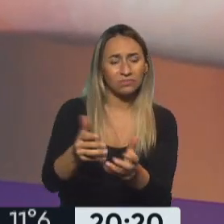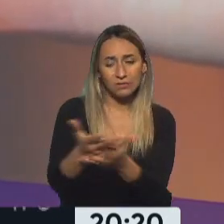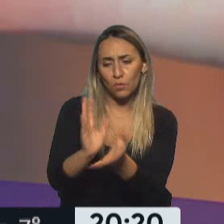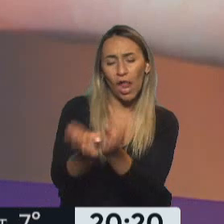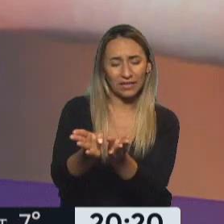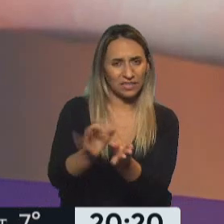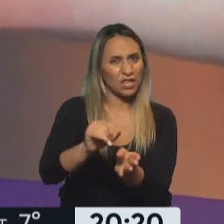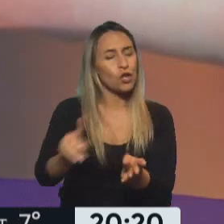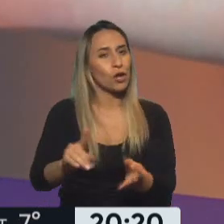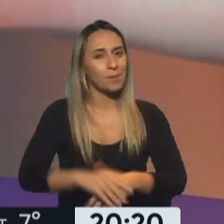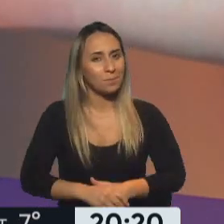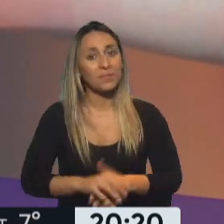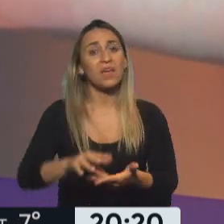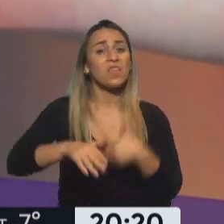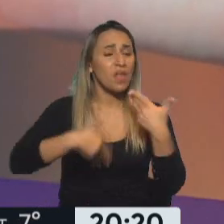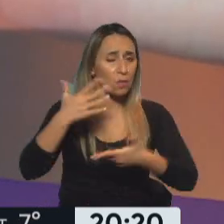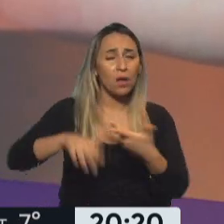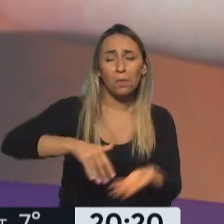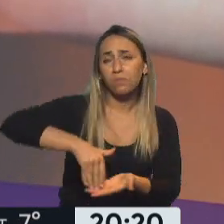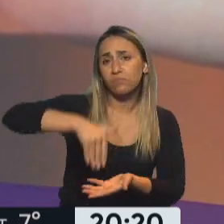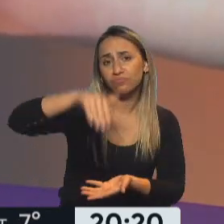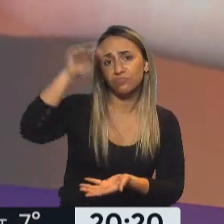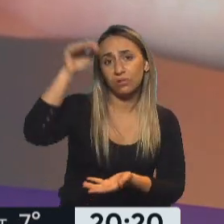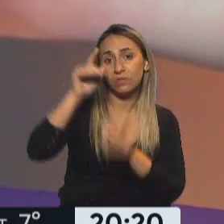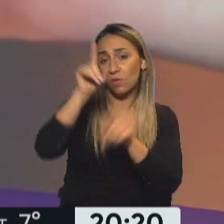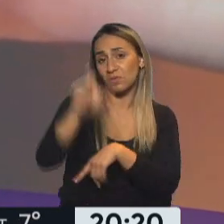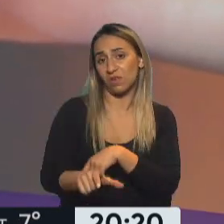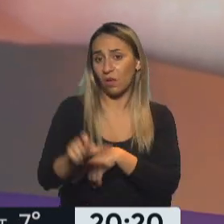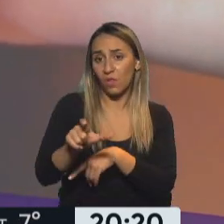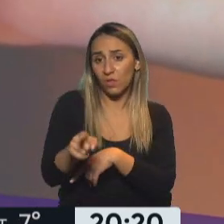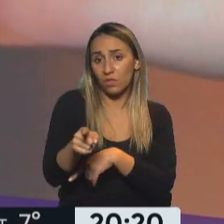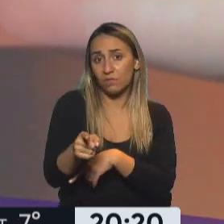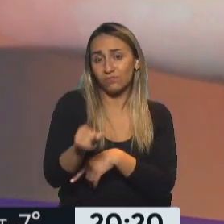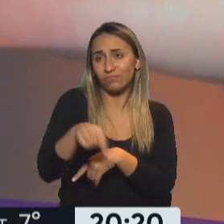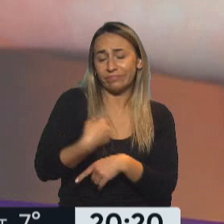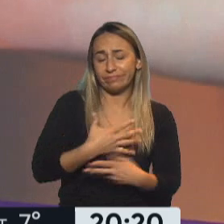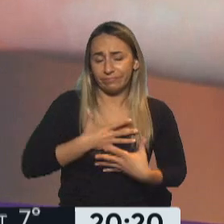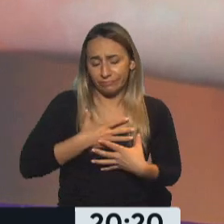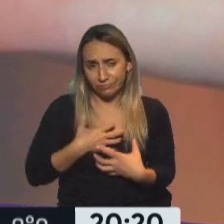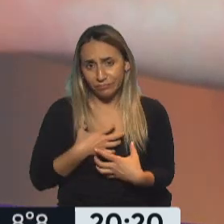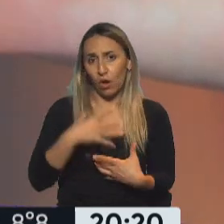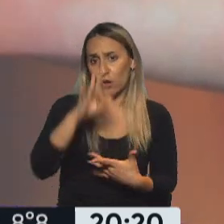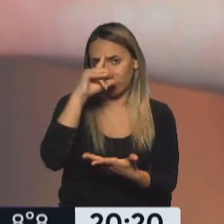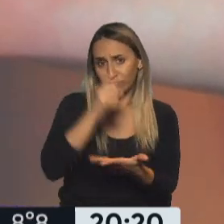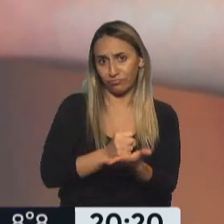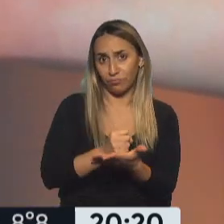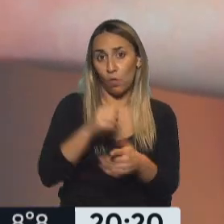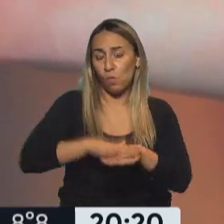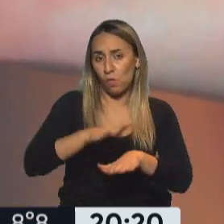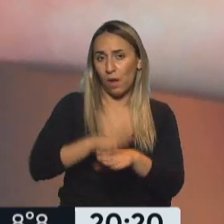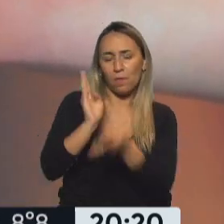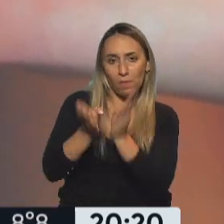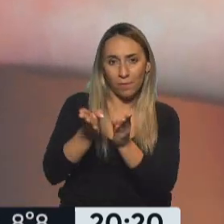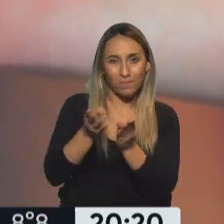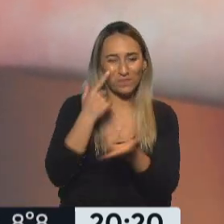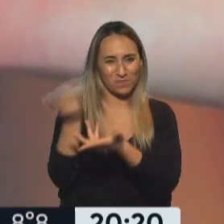un conflicto, se vuelve una problemática para la persona cuando en realidad no debería ser así. Por eso te mostramos a través de un